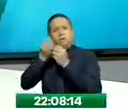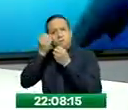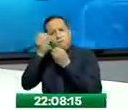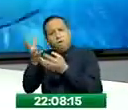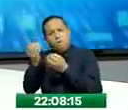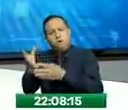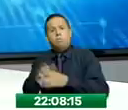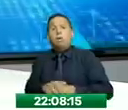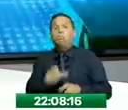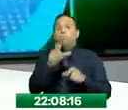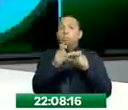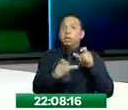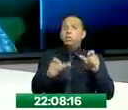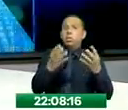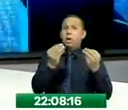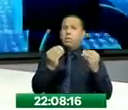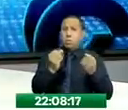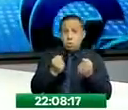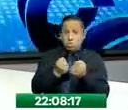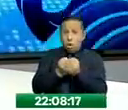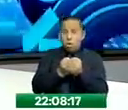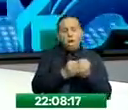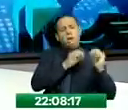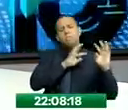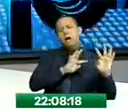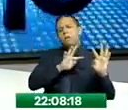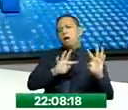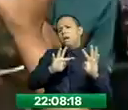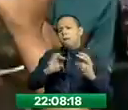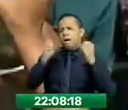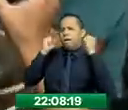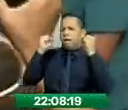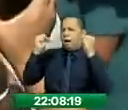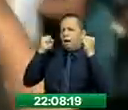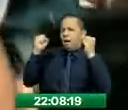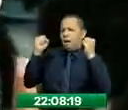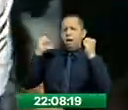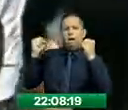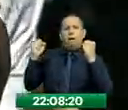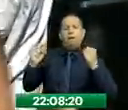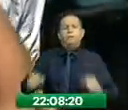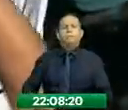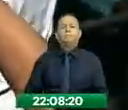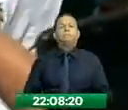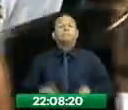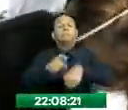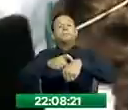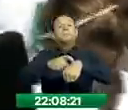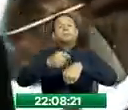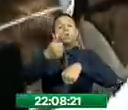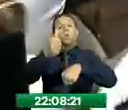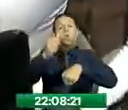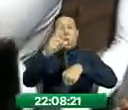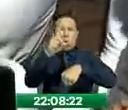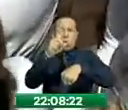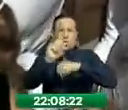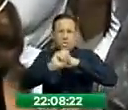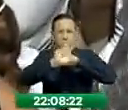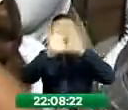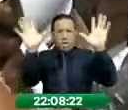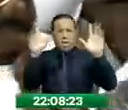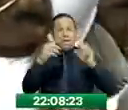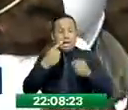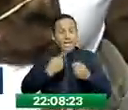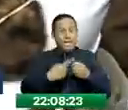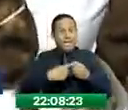simpatizantes se aglomeraron para expresarle su apoyo a las 11 de la mañana llegó el alcalde le quitó porque